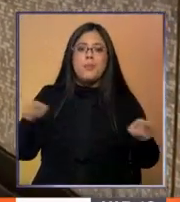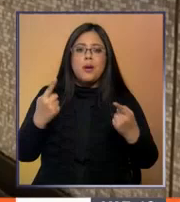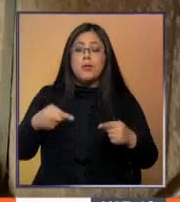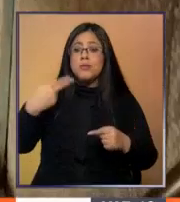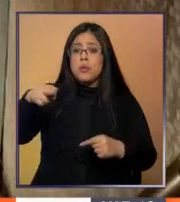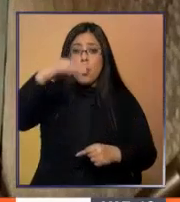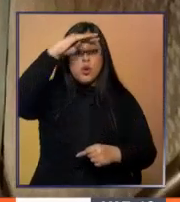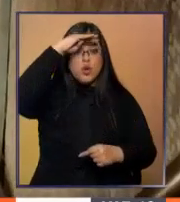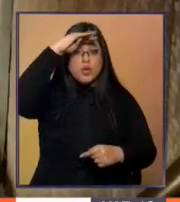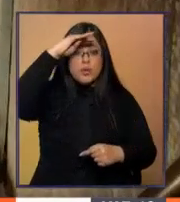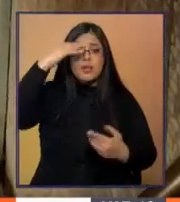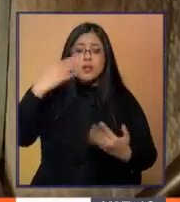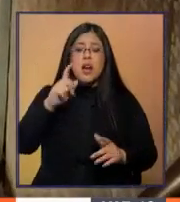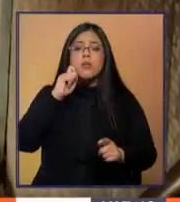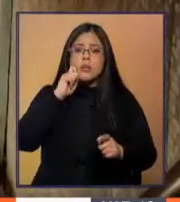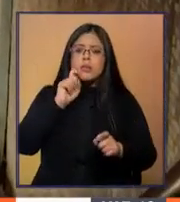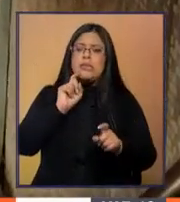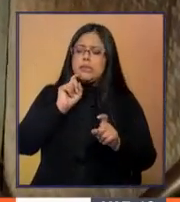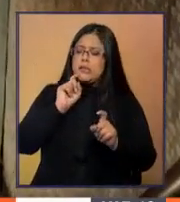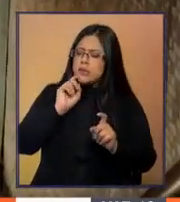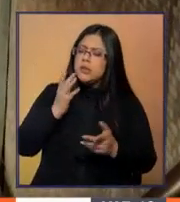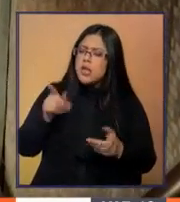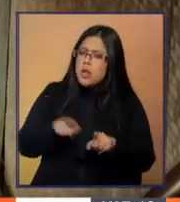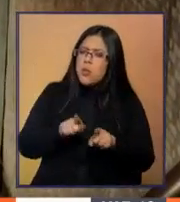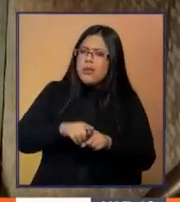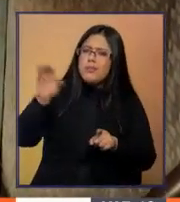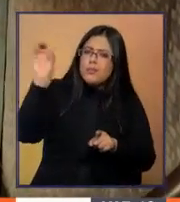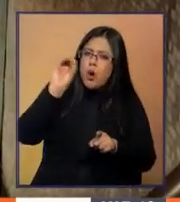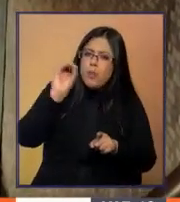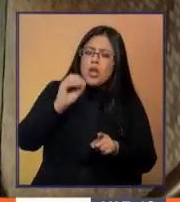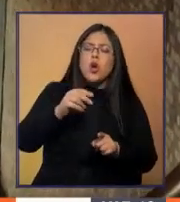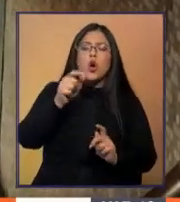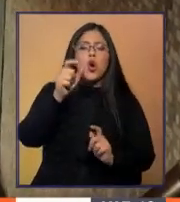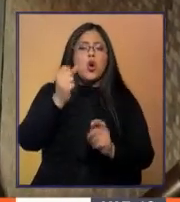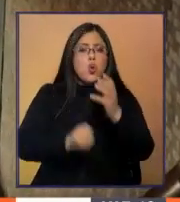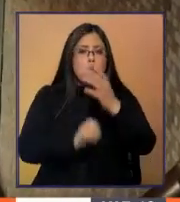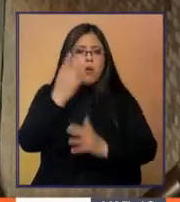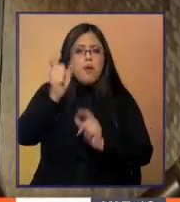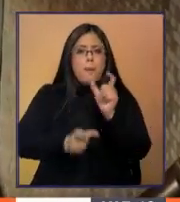experiencia, es crítico con los nuevos músicos que suben a los carros.